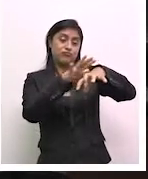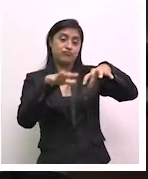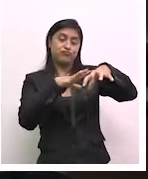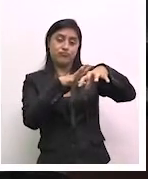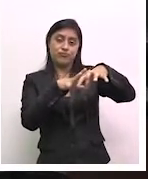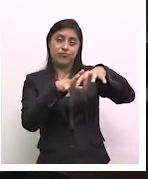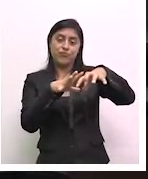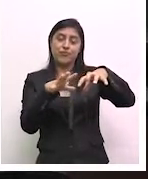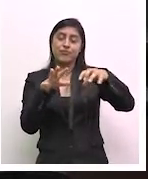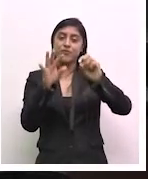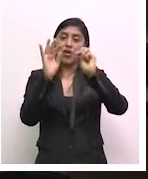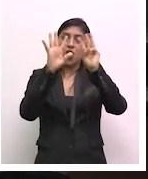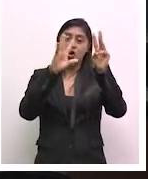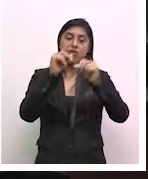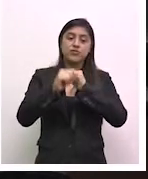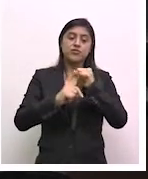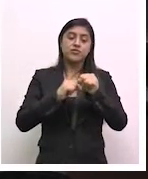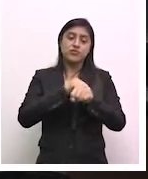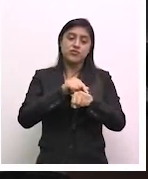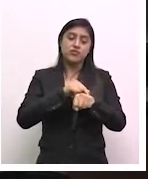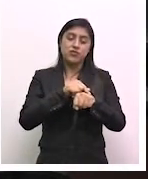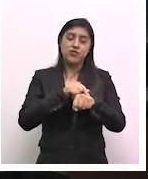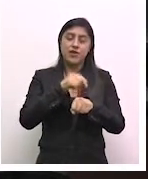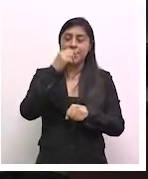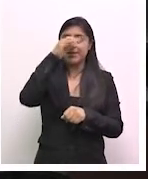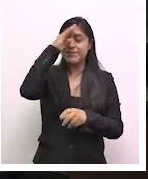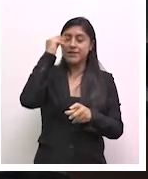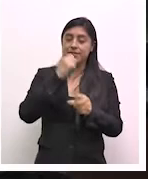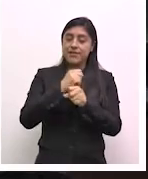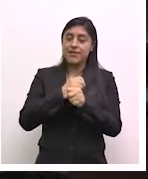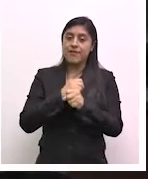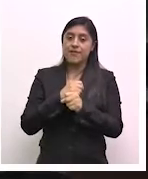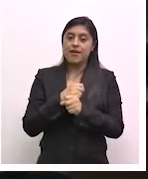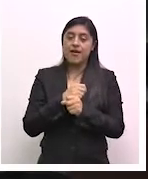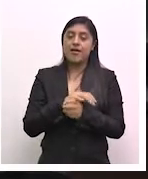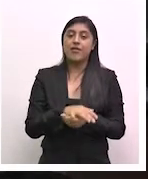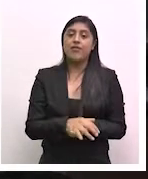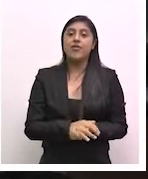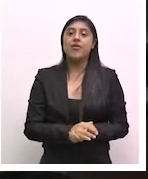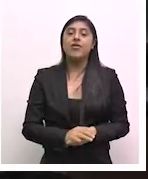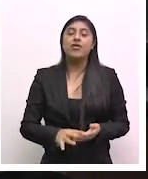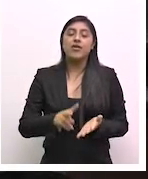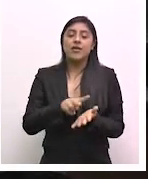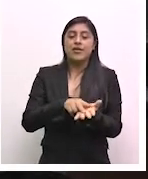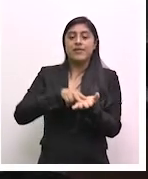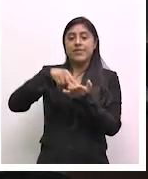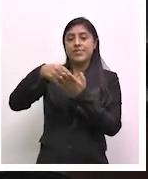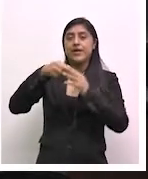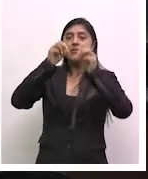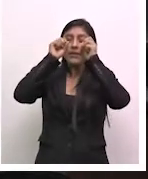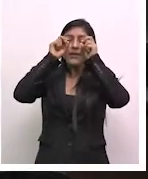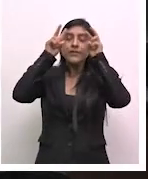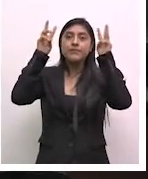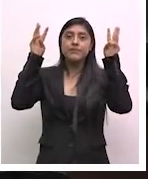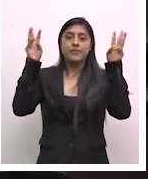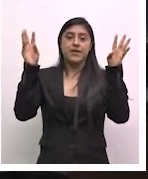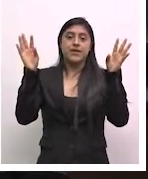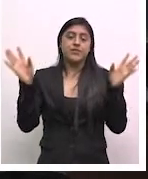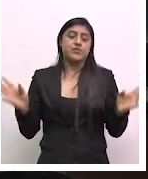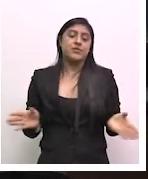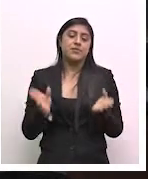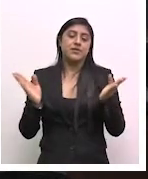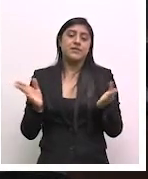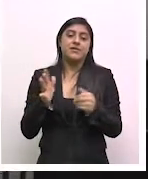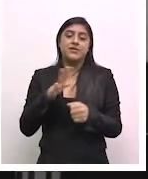estamos más tiempo acá que en nuestra casa y las inspiración más importante que tengo a diario es levantarme temprano pues es